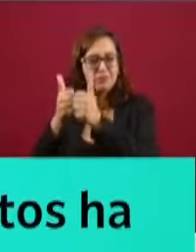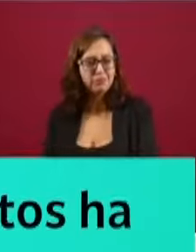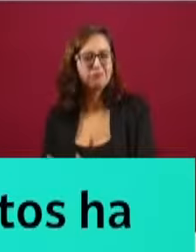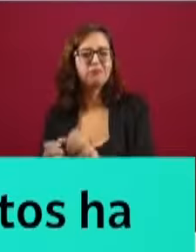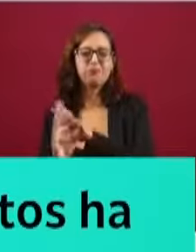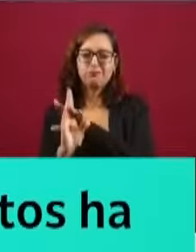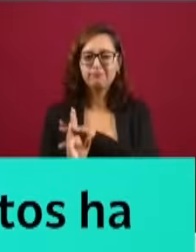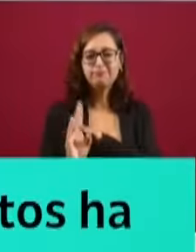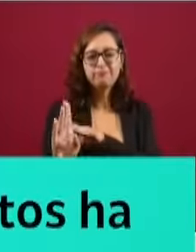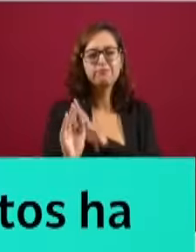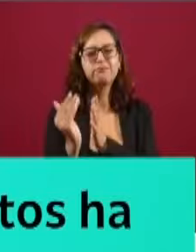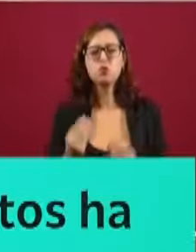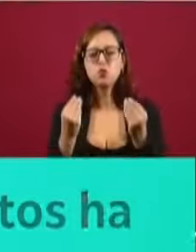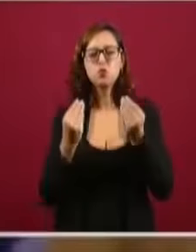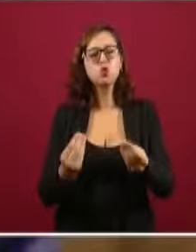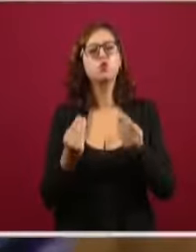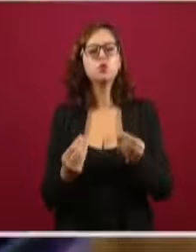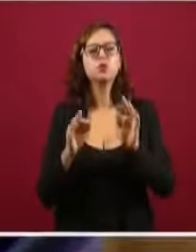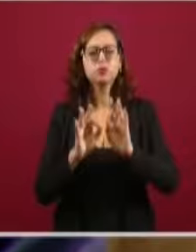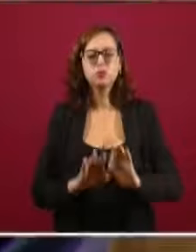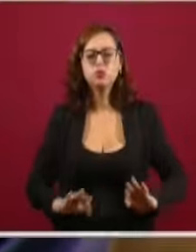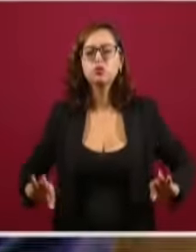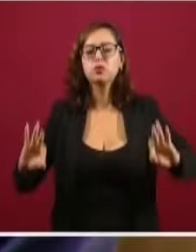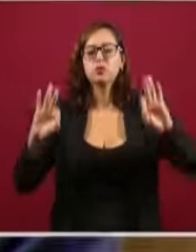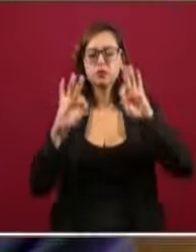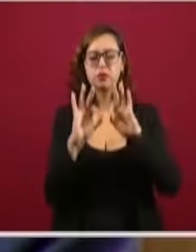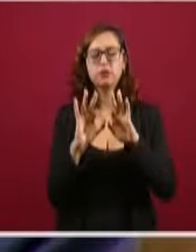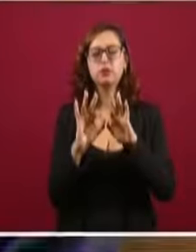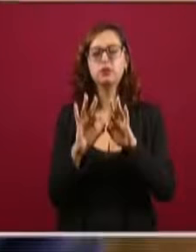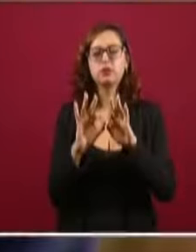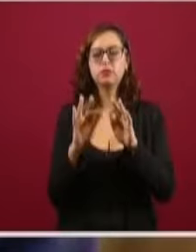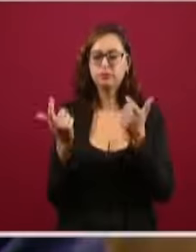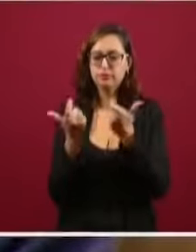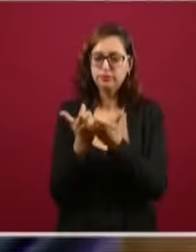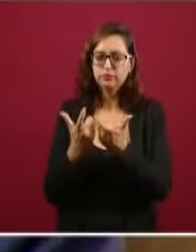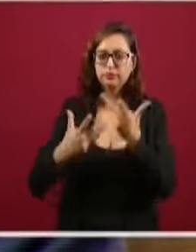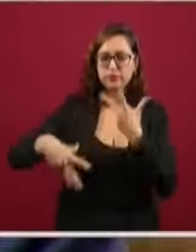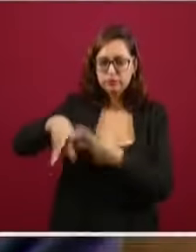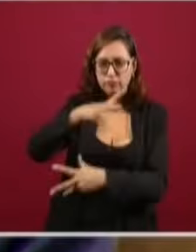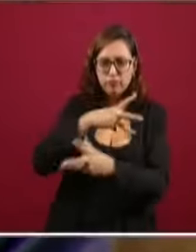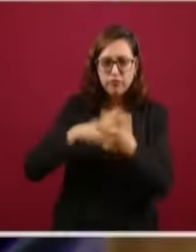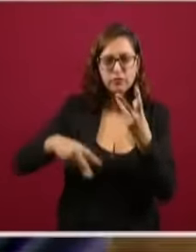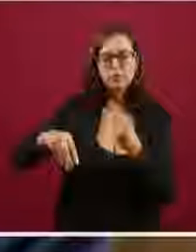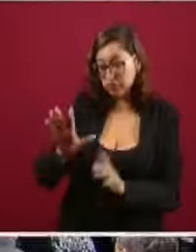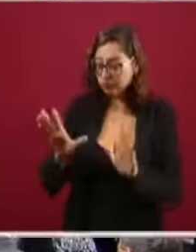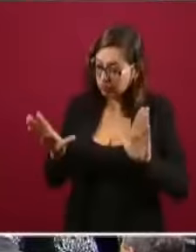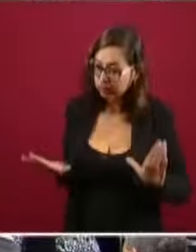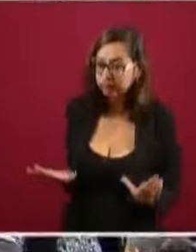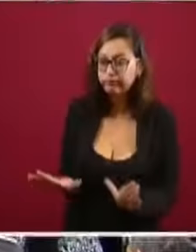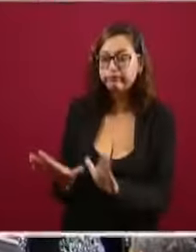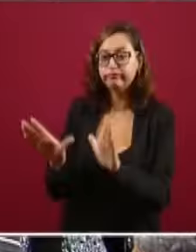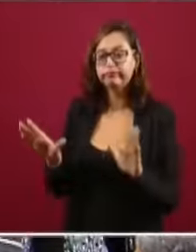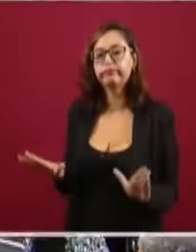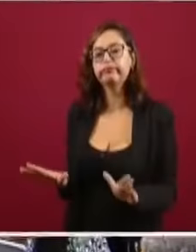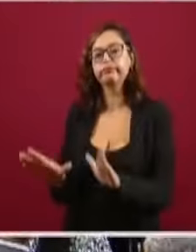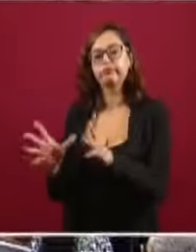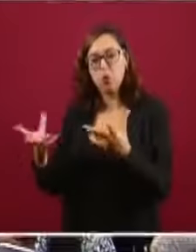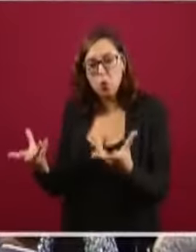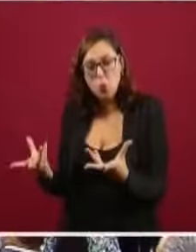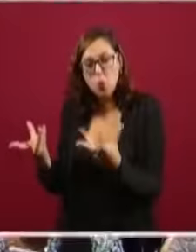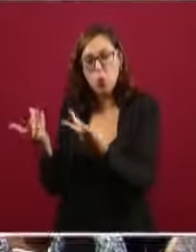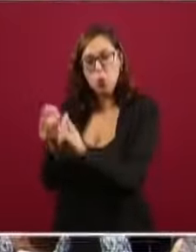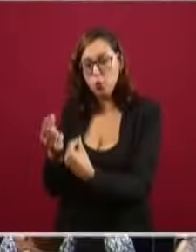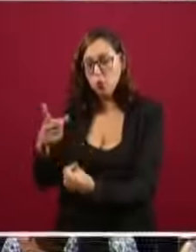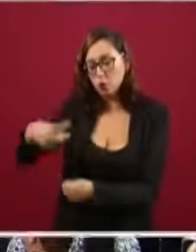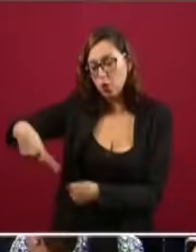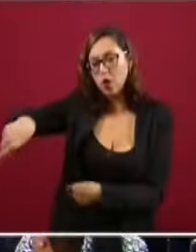primer informe constitucional. Puntualizó que era ofensivo el condonar impuestos a grandes empresas y financieras. En este